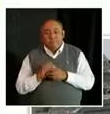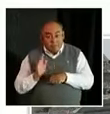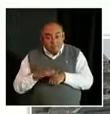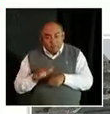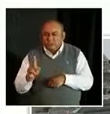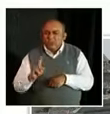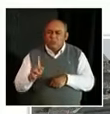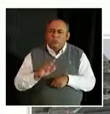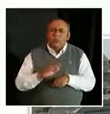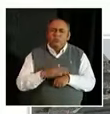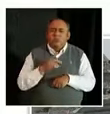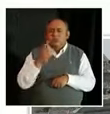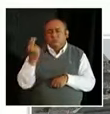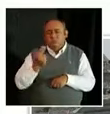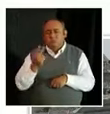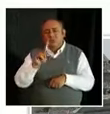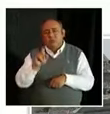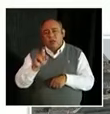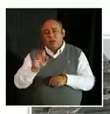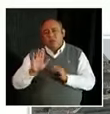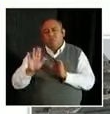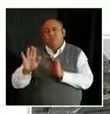tenemos que preservar